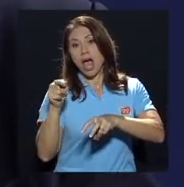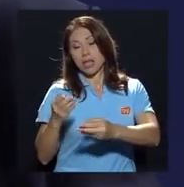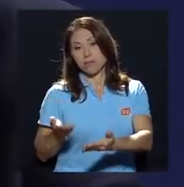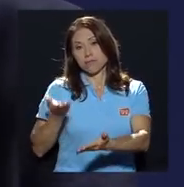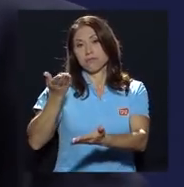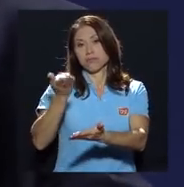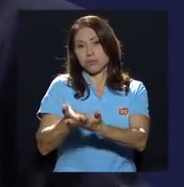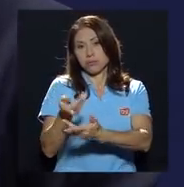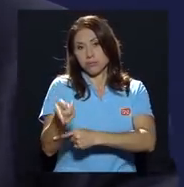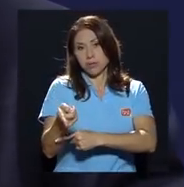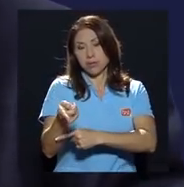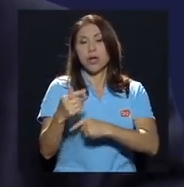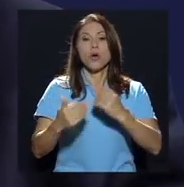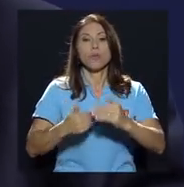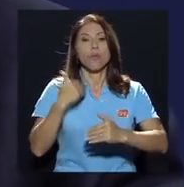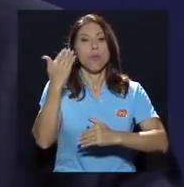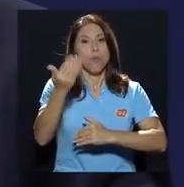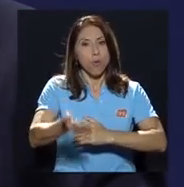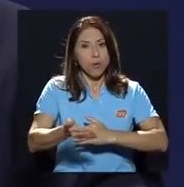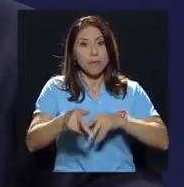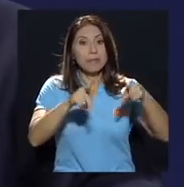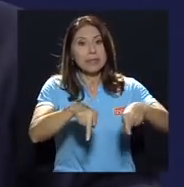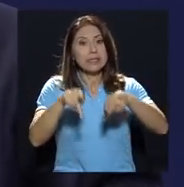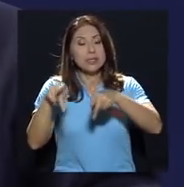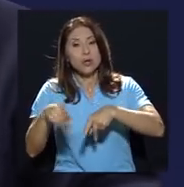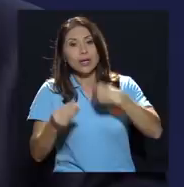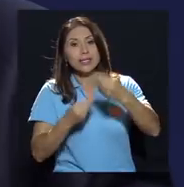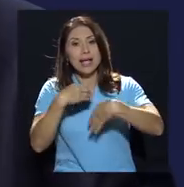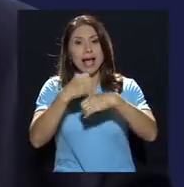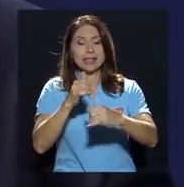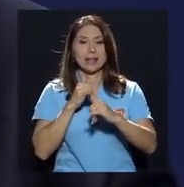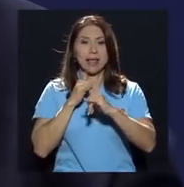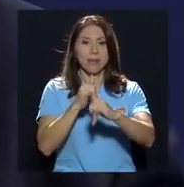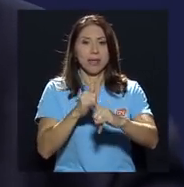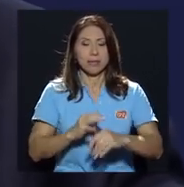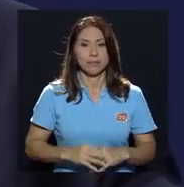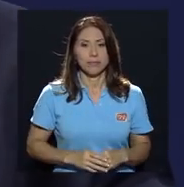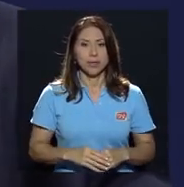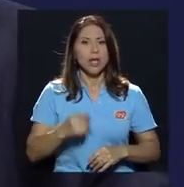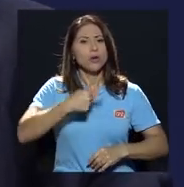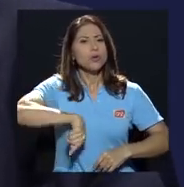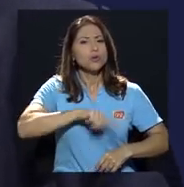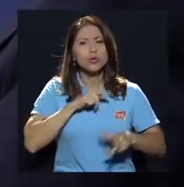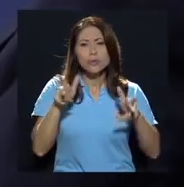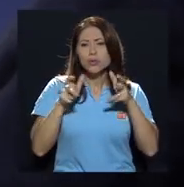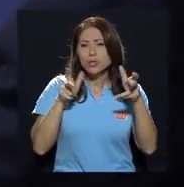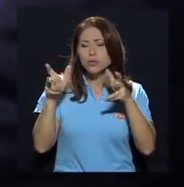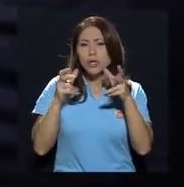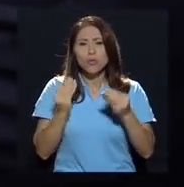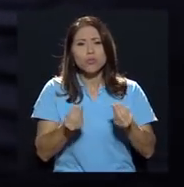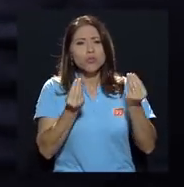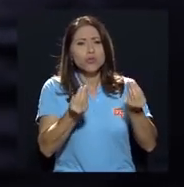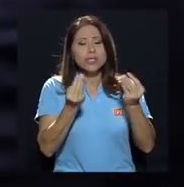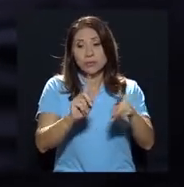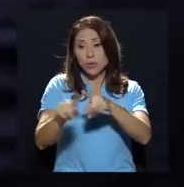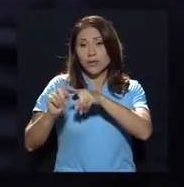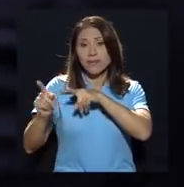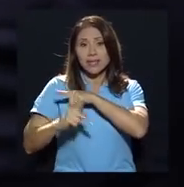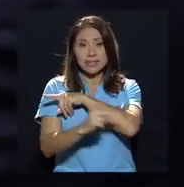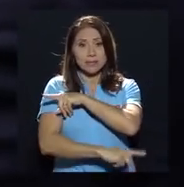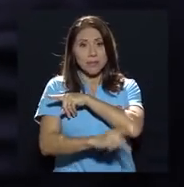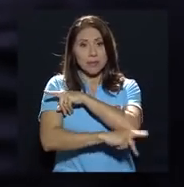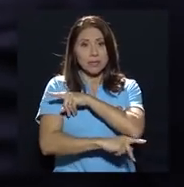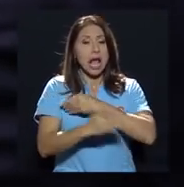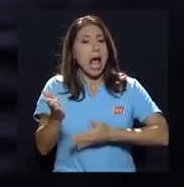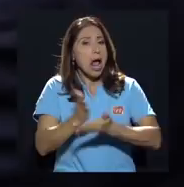y ahí presentan el caso ante la corte posteriormente las víctimas presentan la demanda hemos escuchado muchísimo de parte de